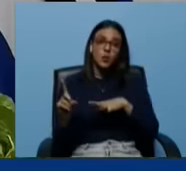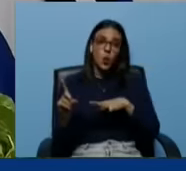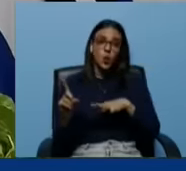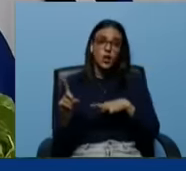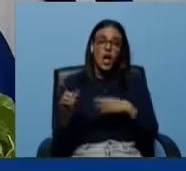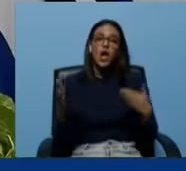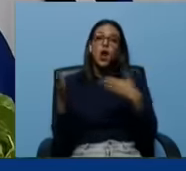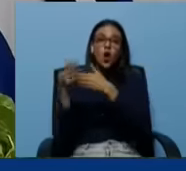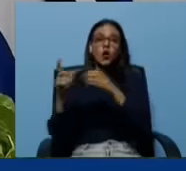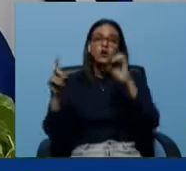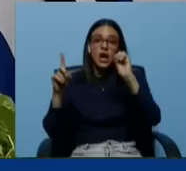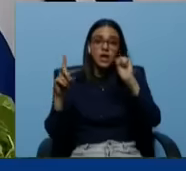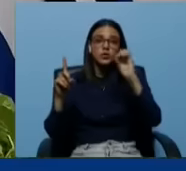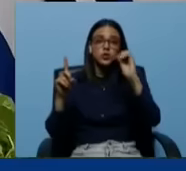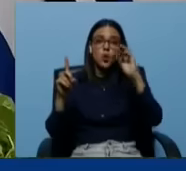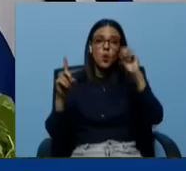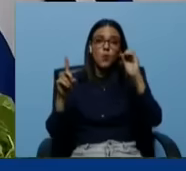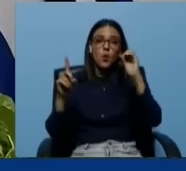Somoza,